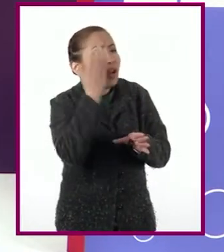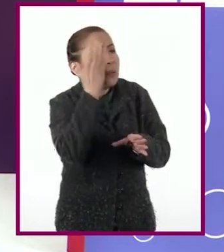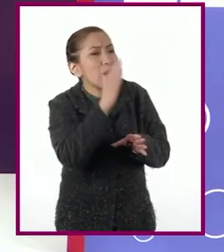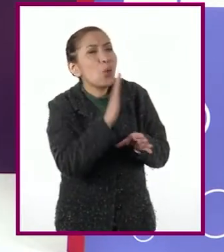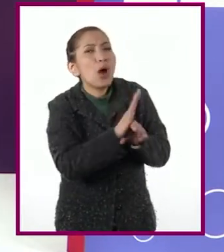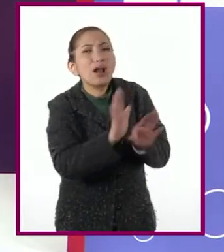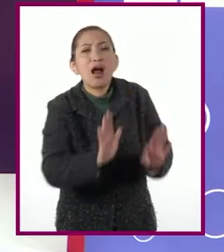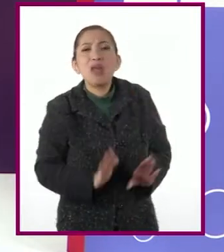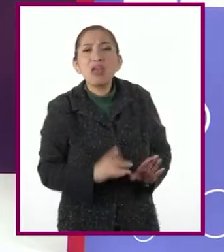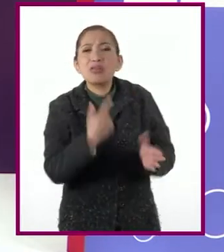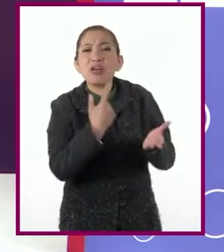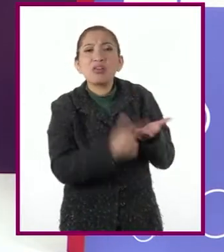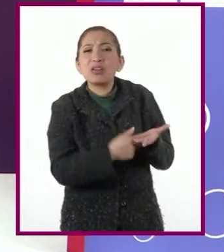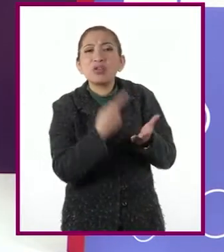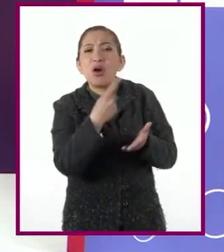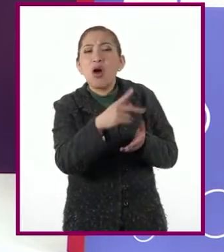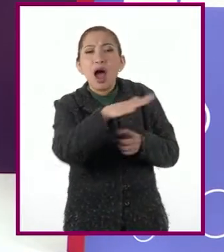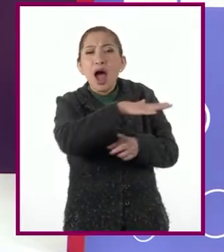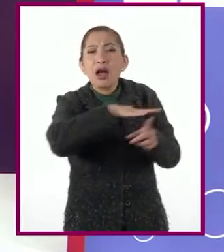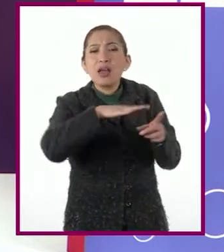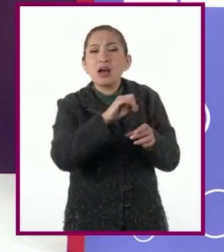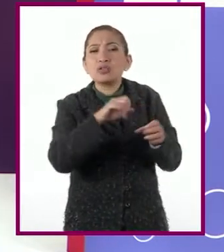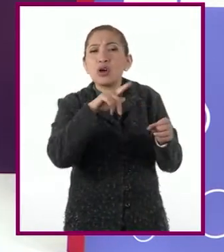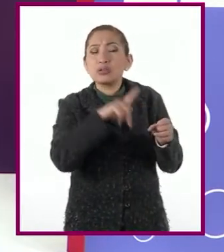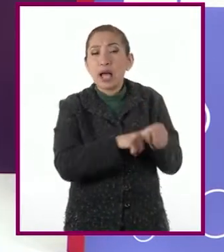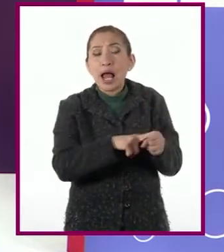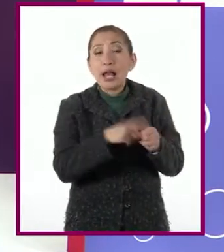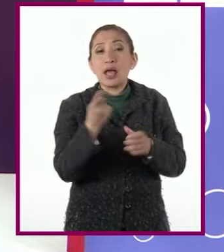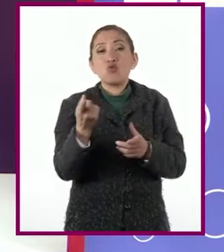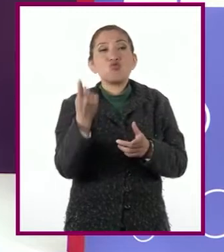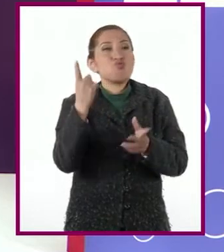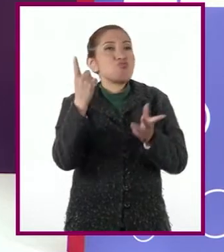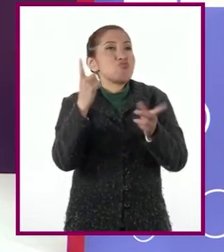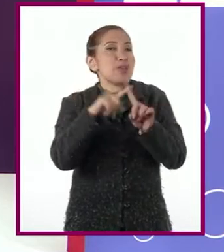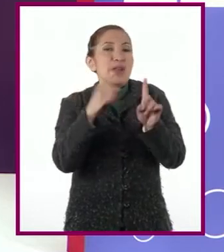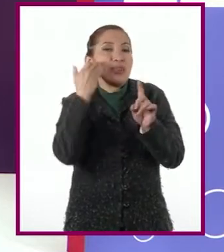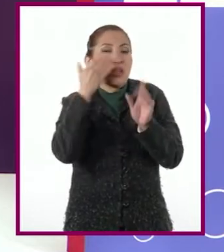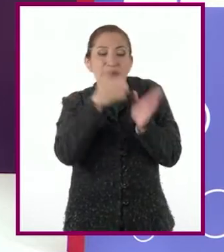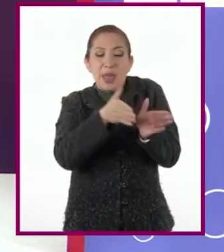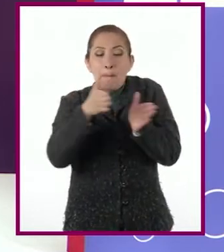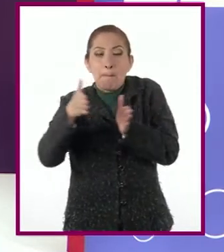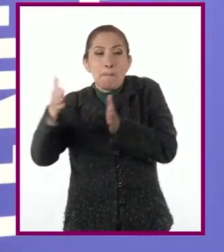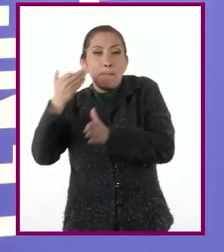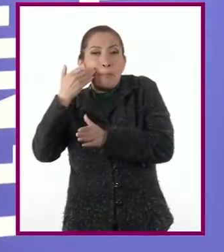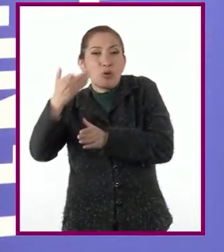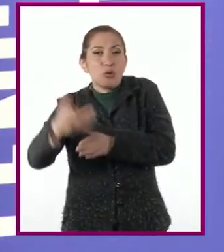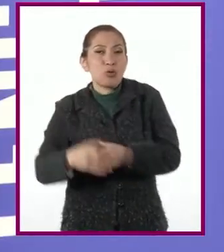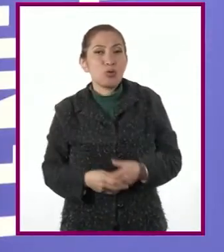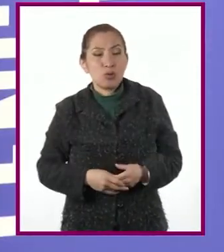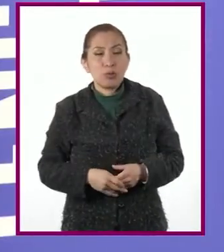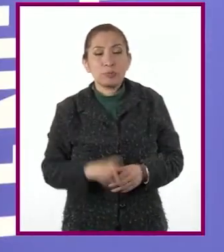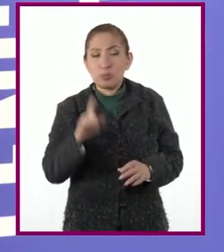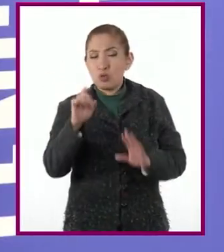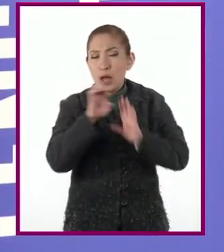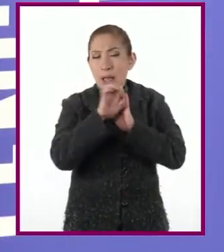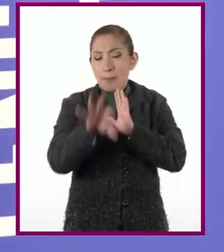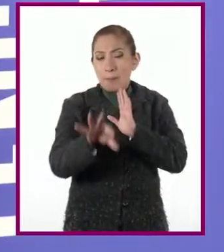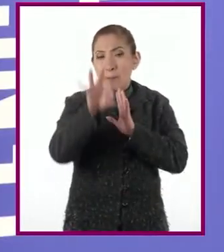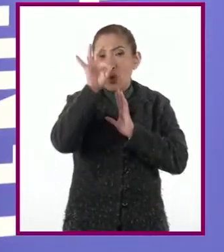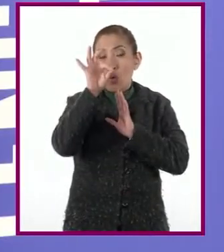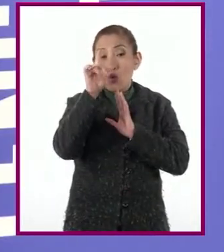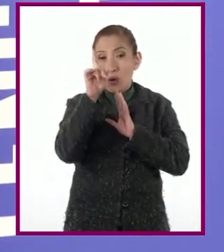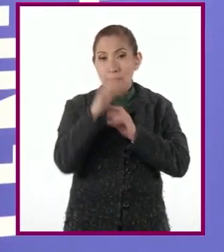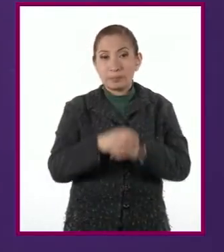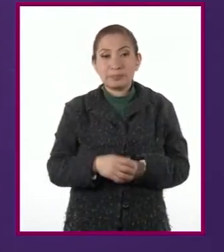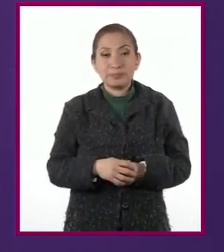las características que tiene el ámbito social en una determinada época? Tomemos de ejemplo una